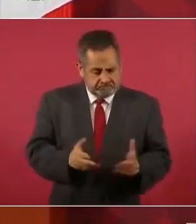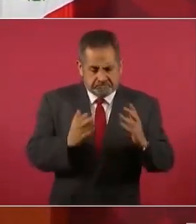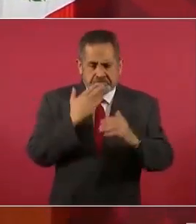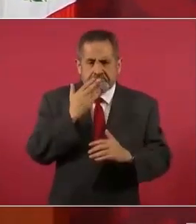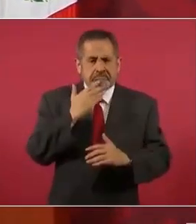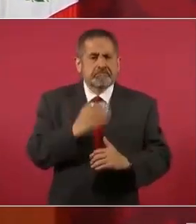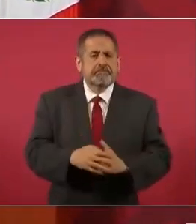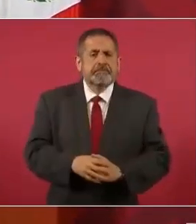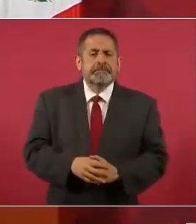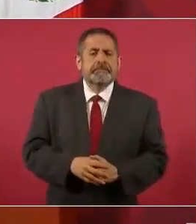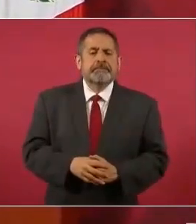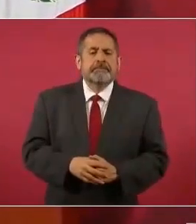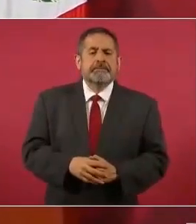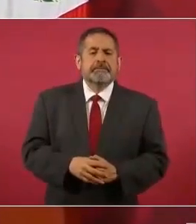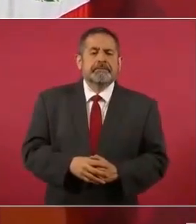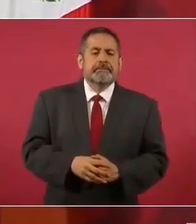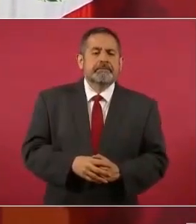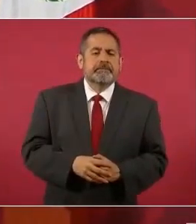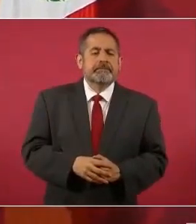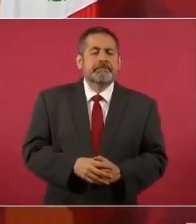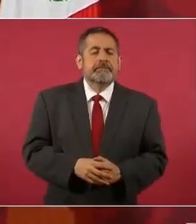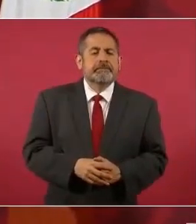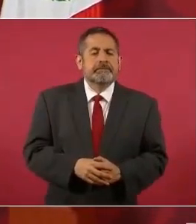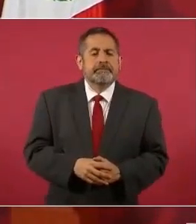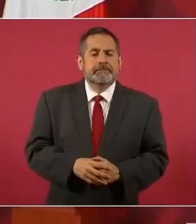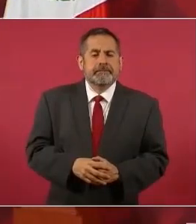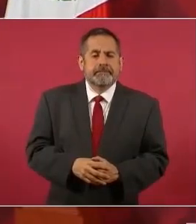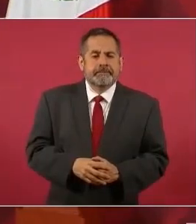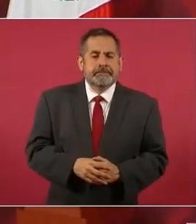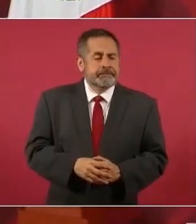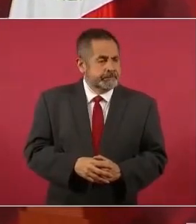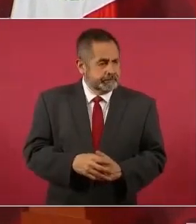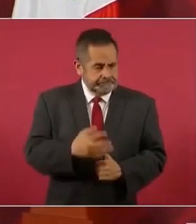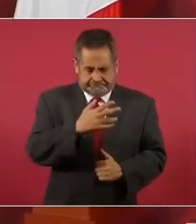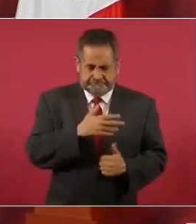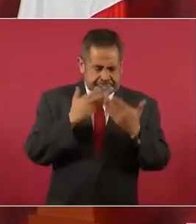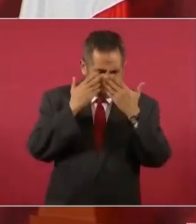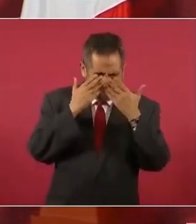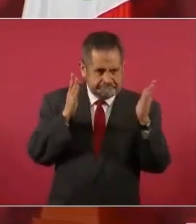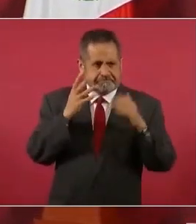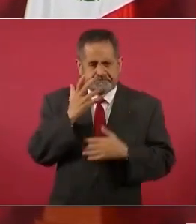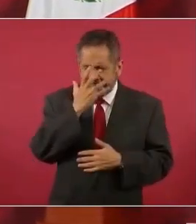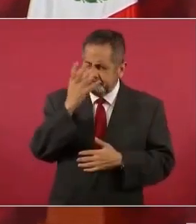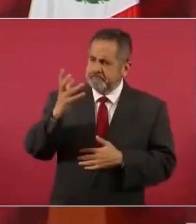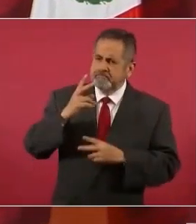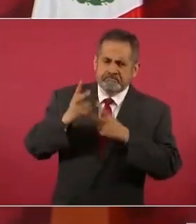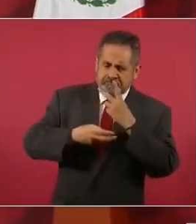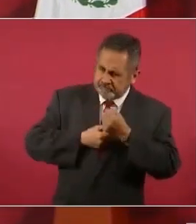Vamos a manifestarnos